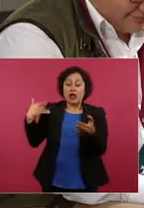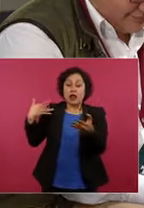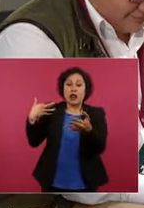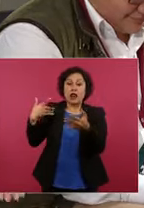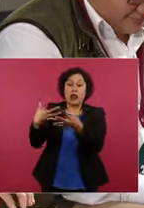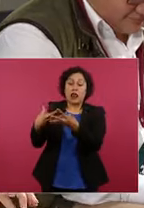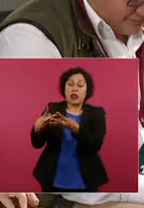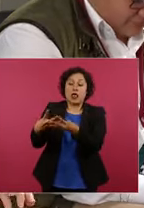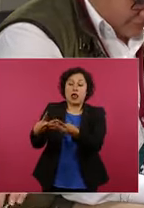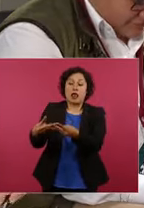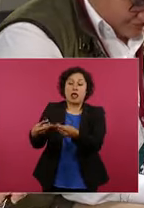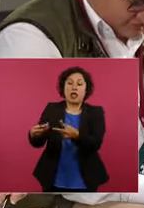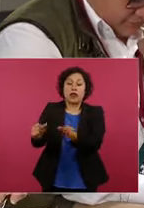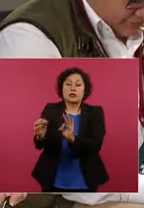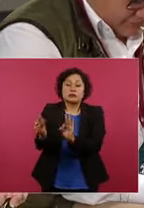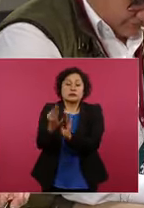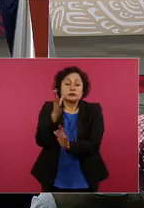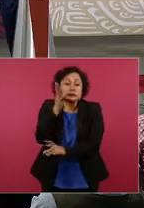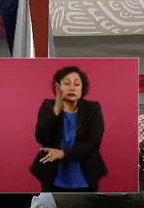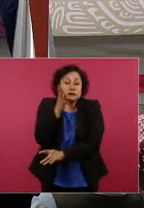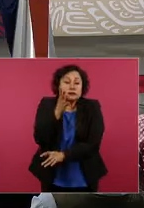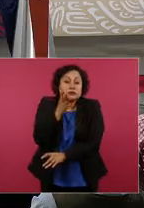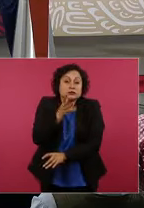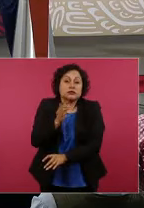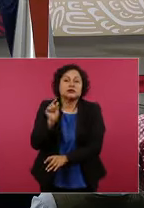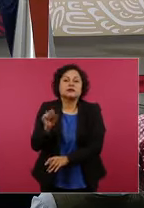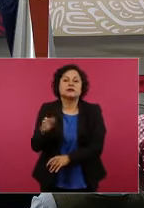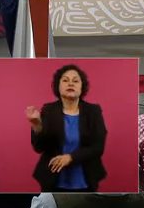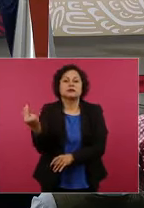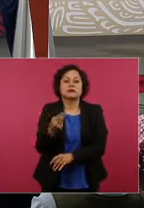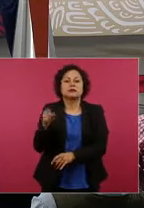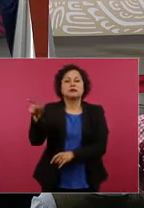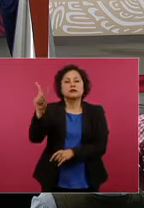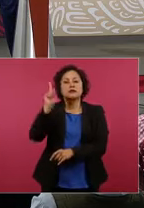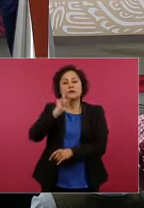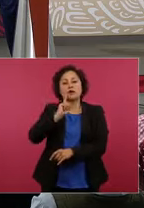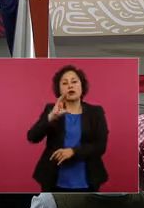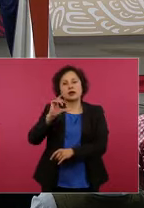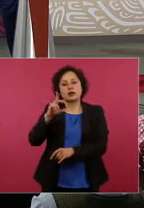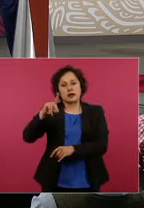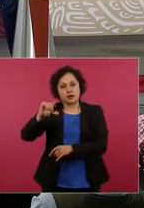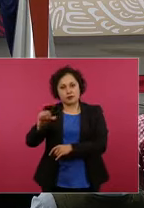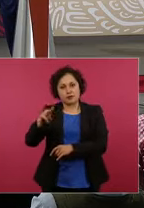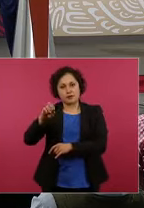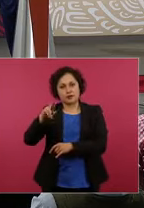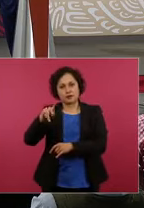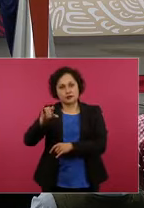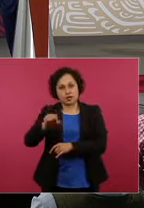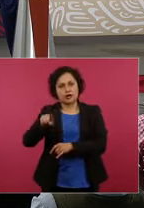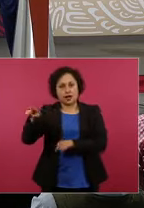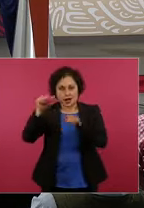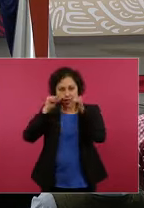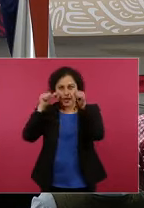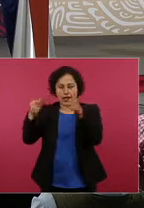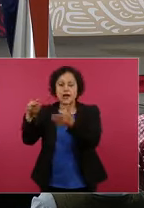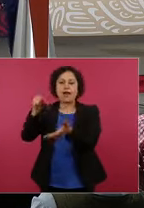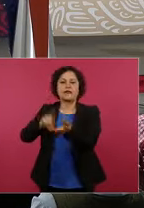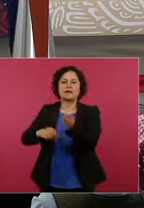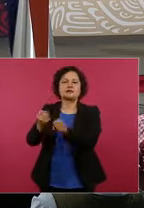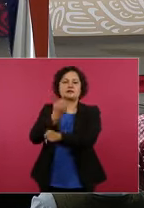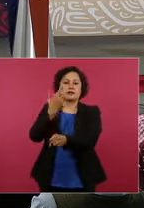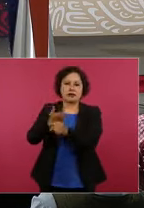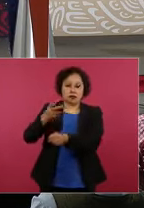requiere? Ha atendido la licenciada Claudia Marcela Molina, directora general regional de gobierno de la Secretaría de